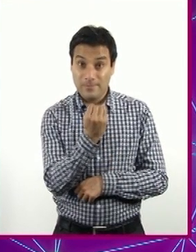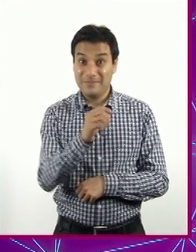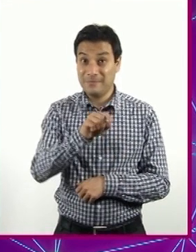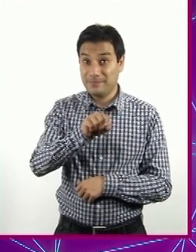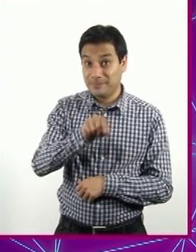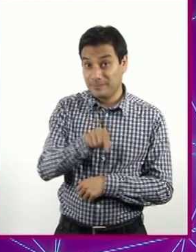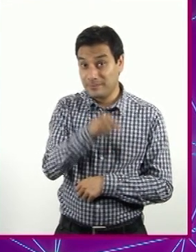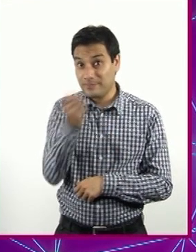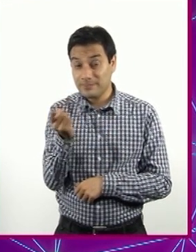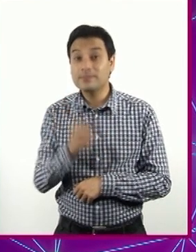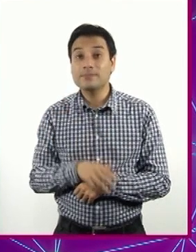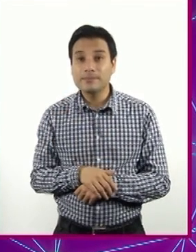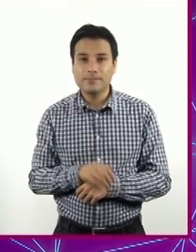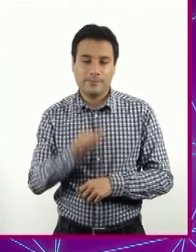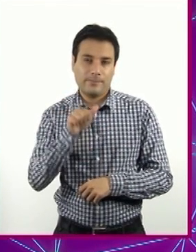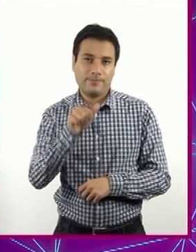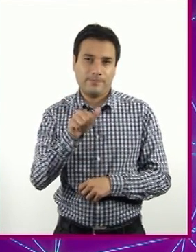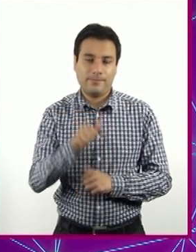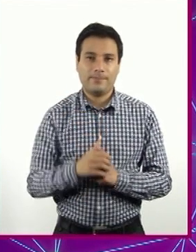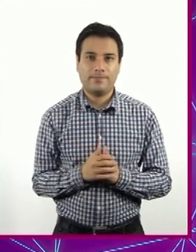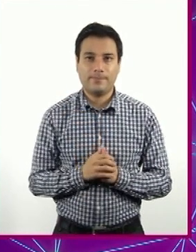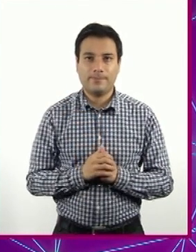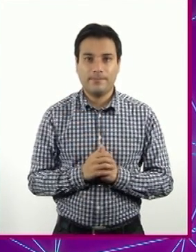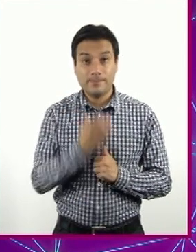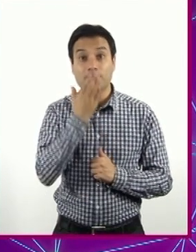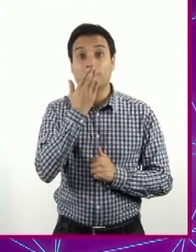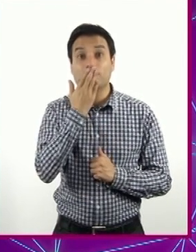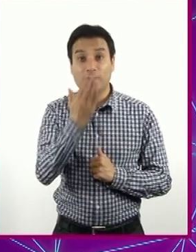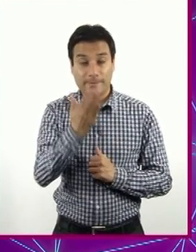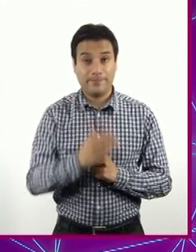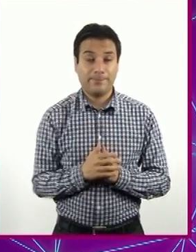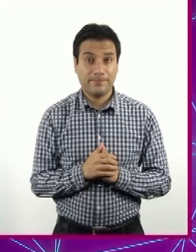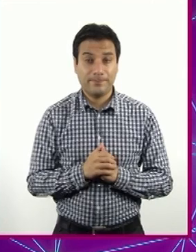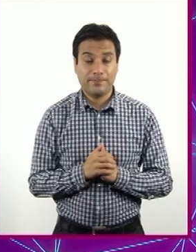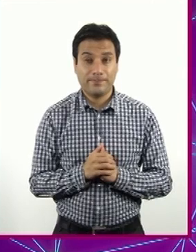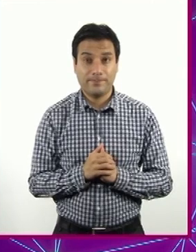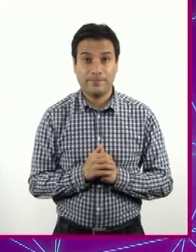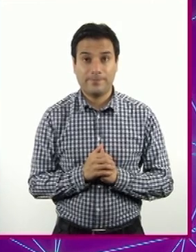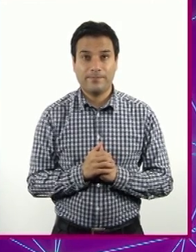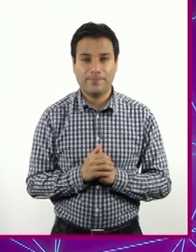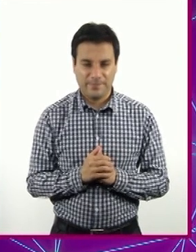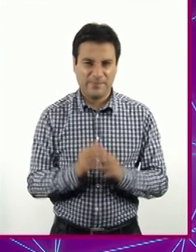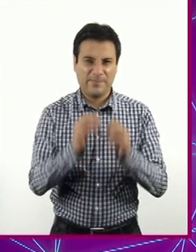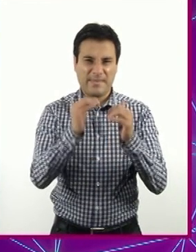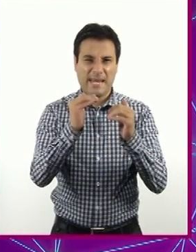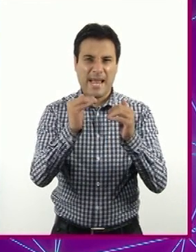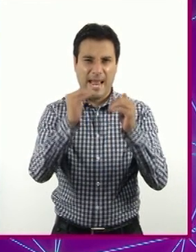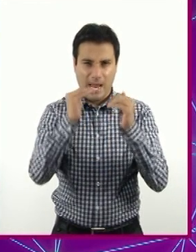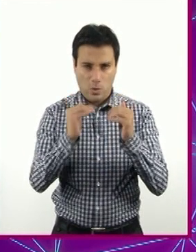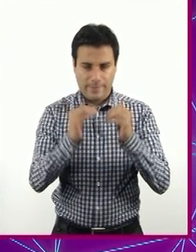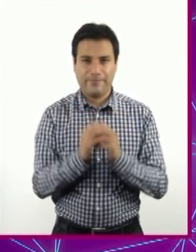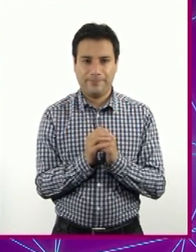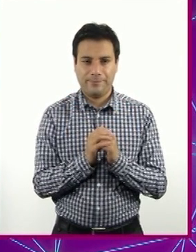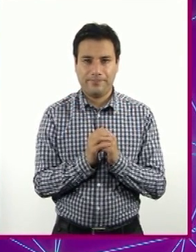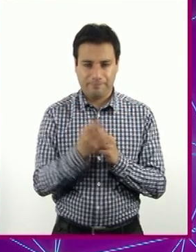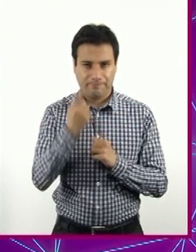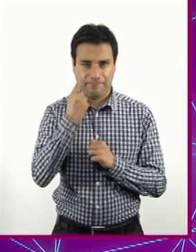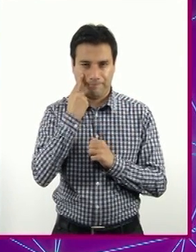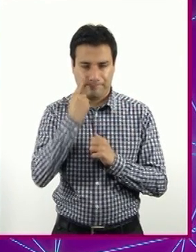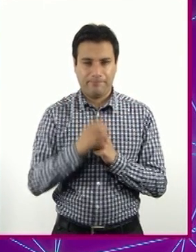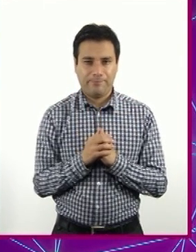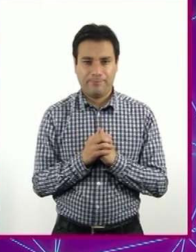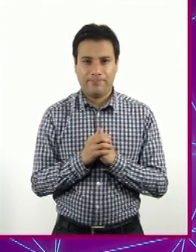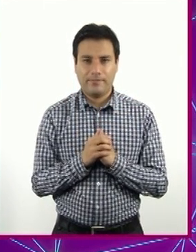sigue, sé que es 16. Muy bien. Ahora completemos el cuarto y